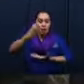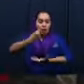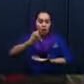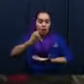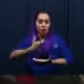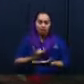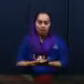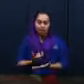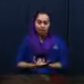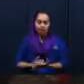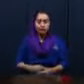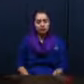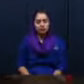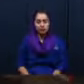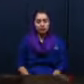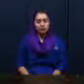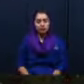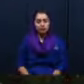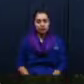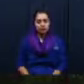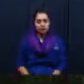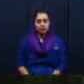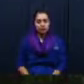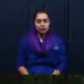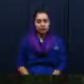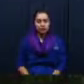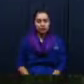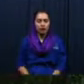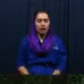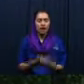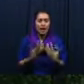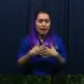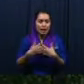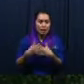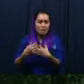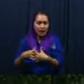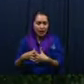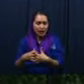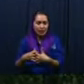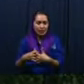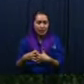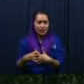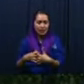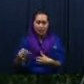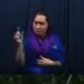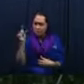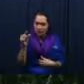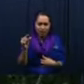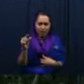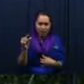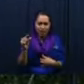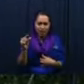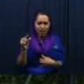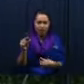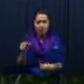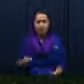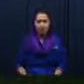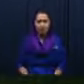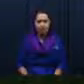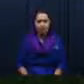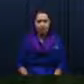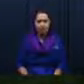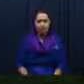Los proyectos, la empresa que fundaste, por pequeña que sea, la tienda,